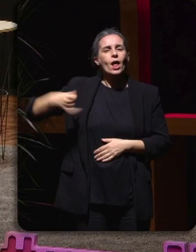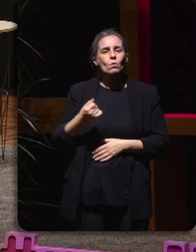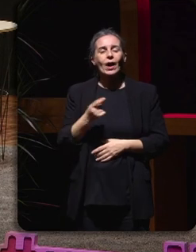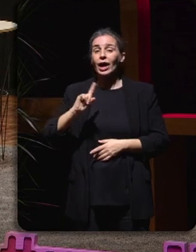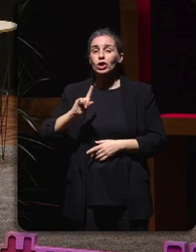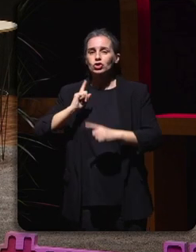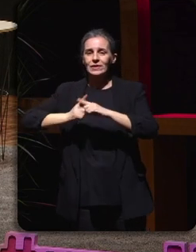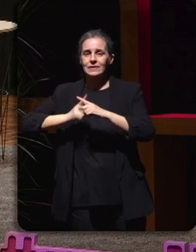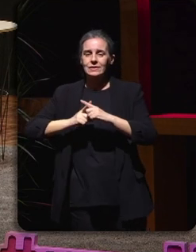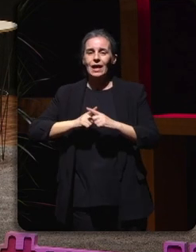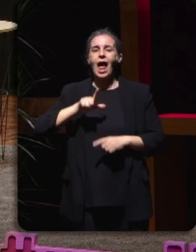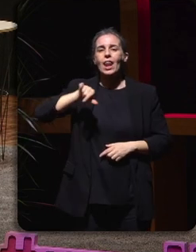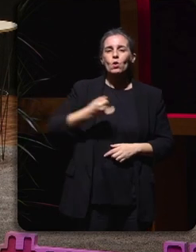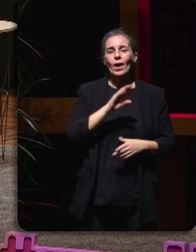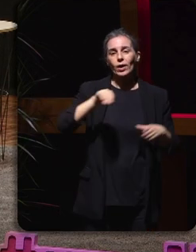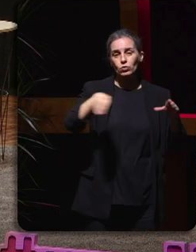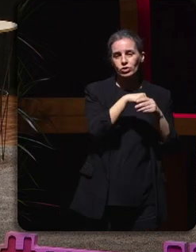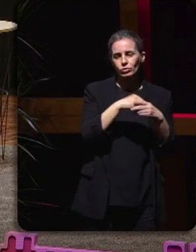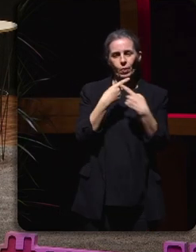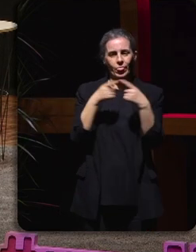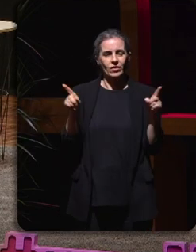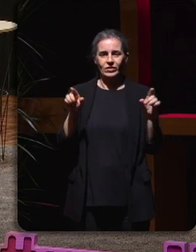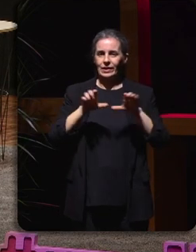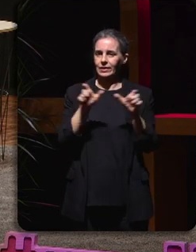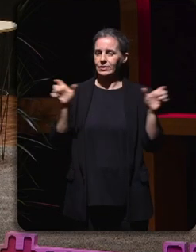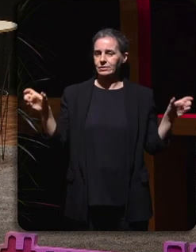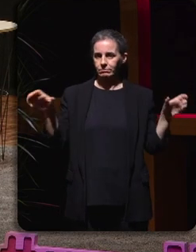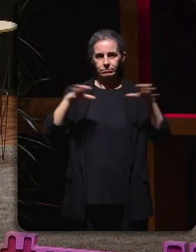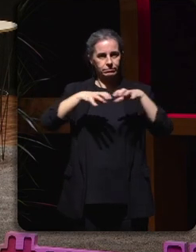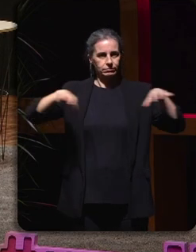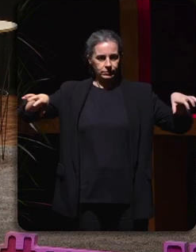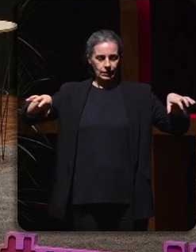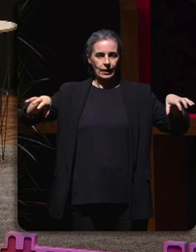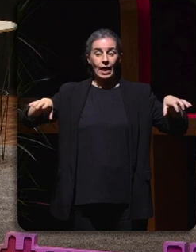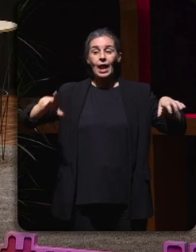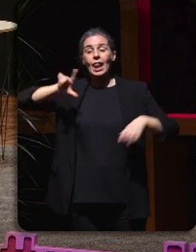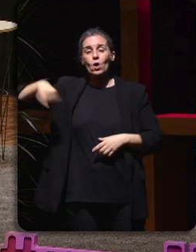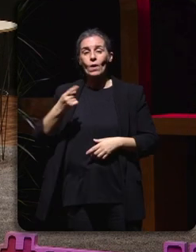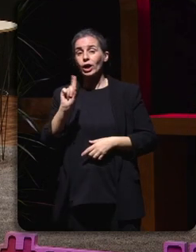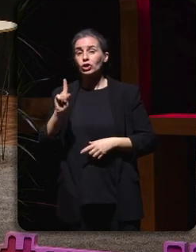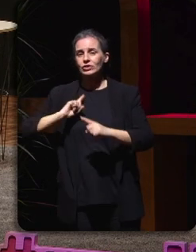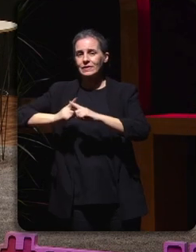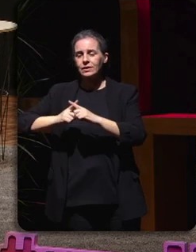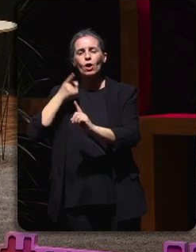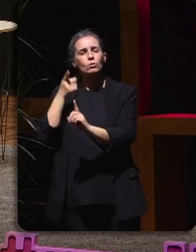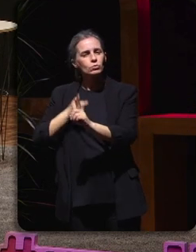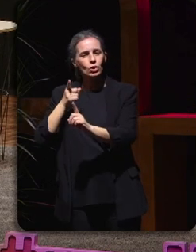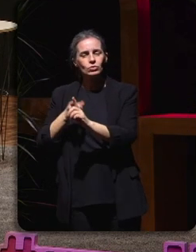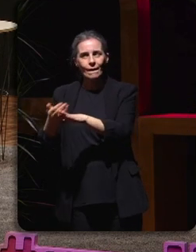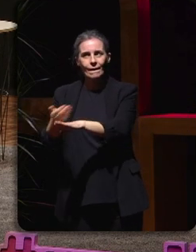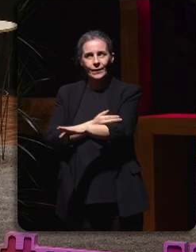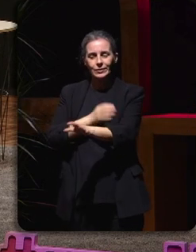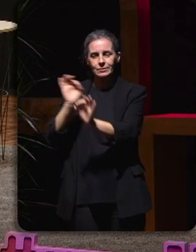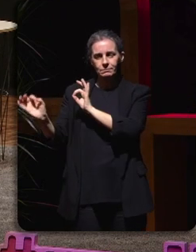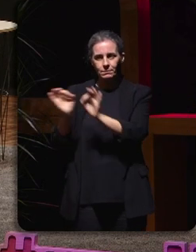sexista y el lenguaje inclusivo son diferentes el lenguaje no se excita el que utilizamos de manera premeditada y